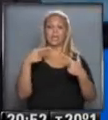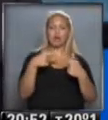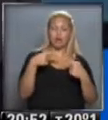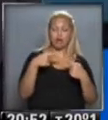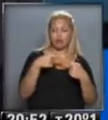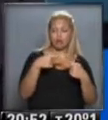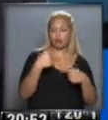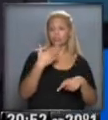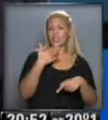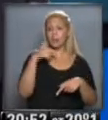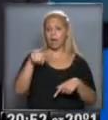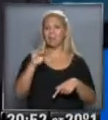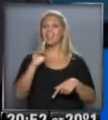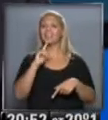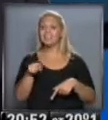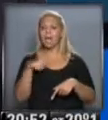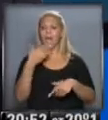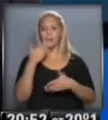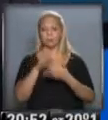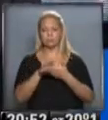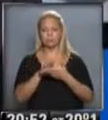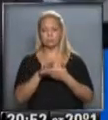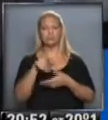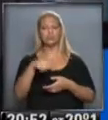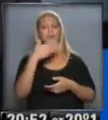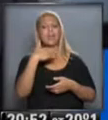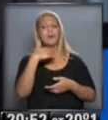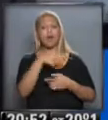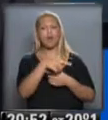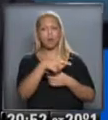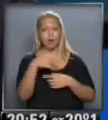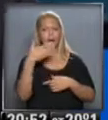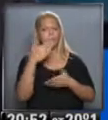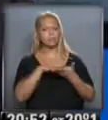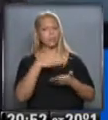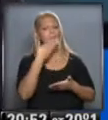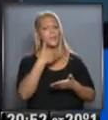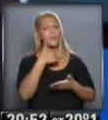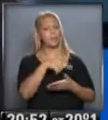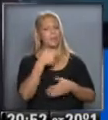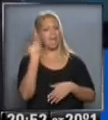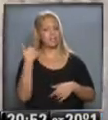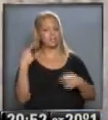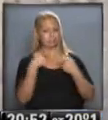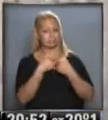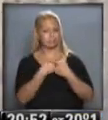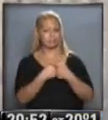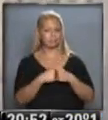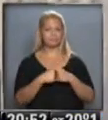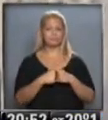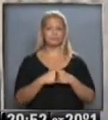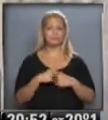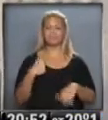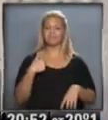habla de esto Ramón Díaz y de lo último que acabo de decir, de Boca, porque los ecos del Superclásico todavía siguen sonando. Sí